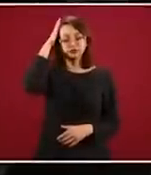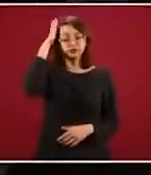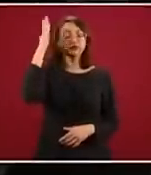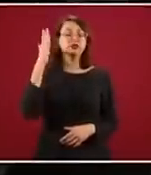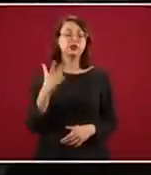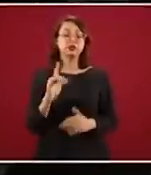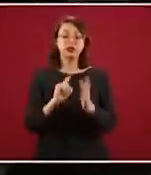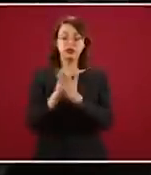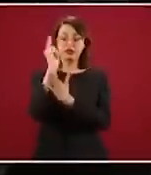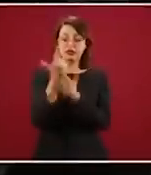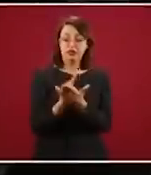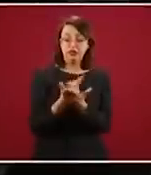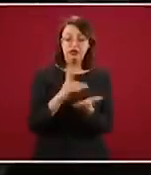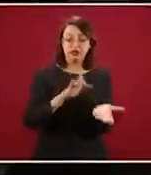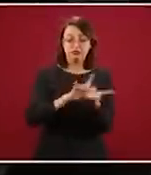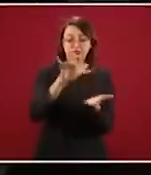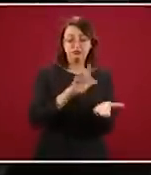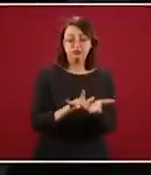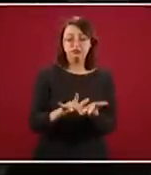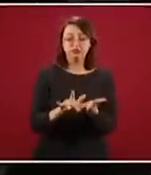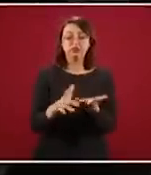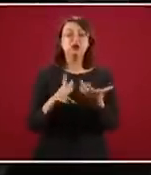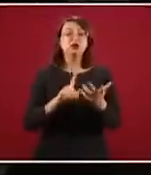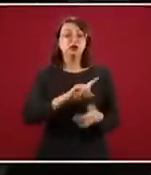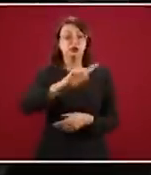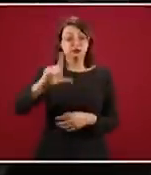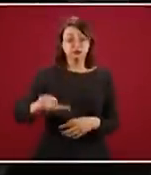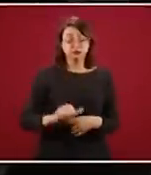renuncia, en automático salen de la